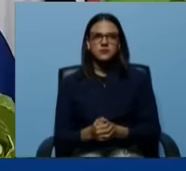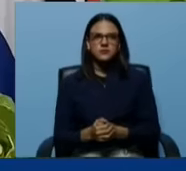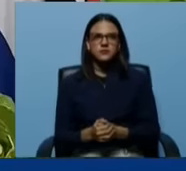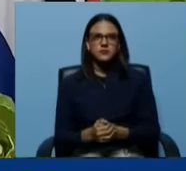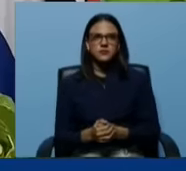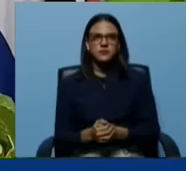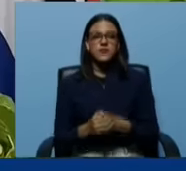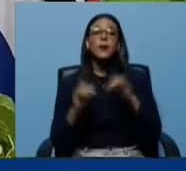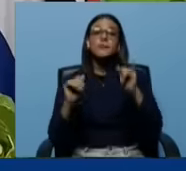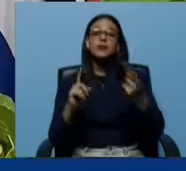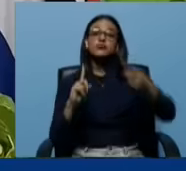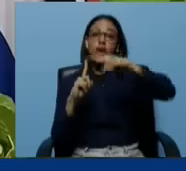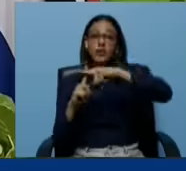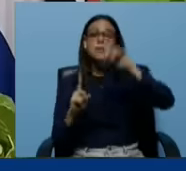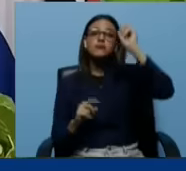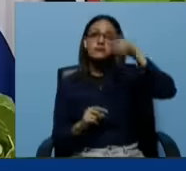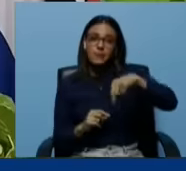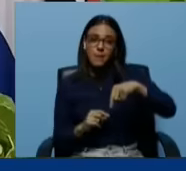Pero además,